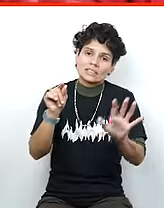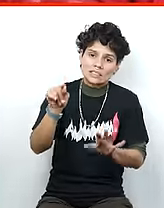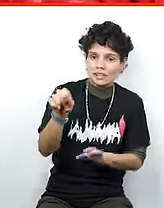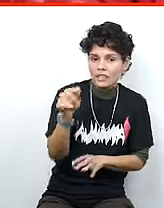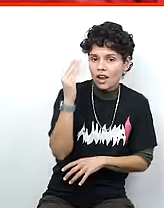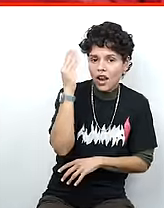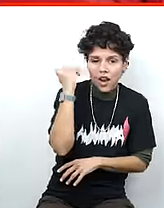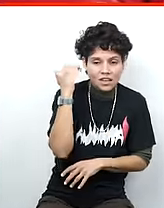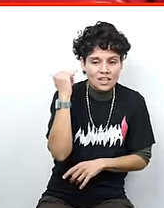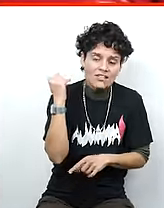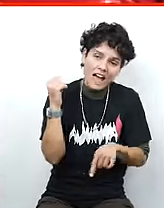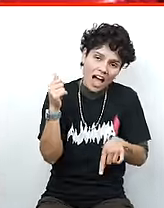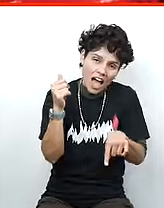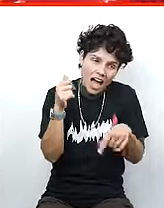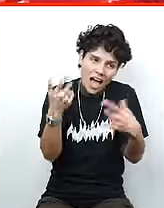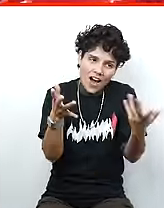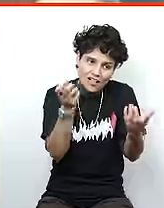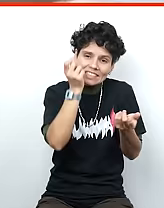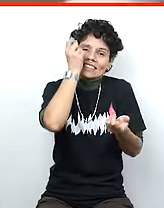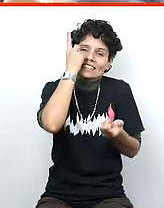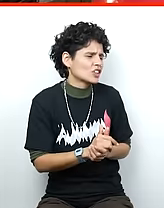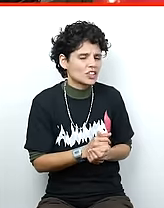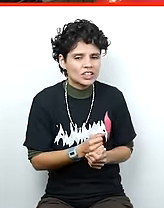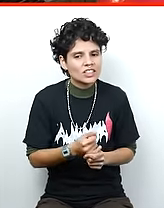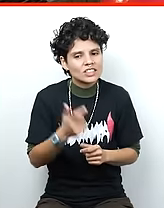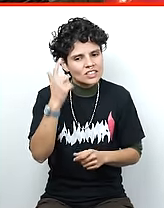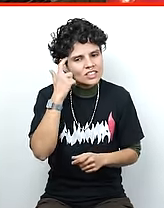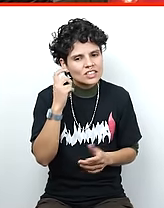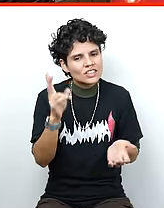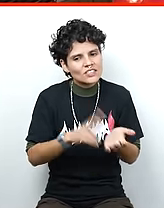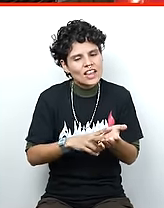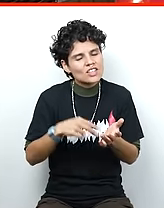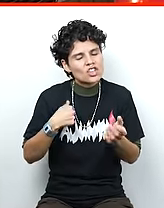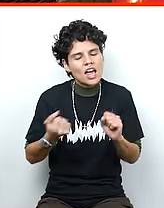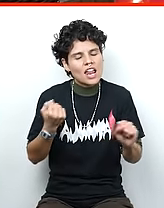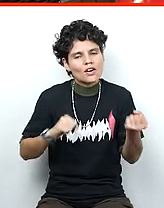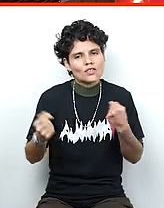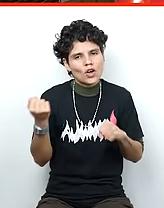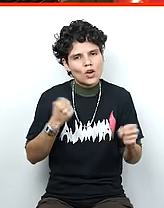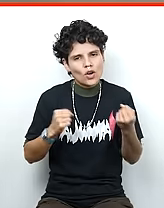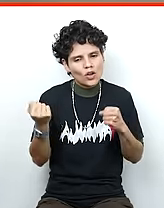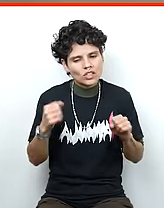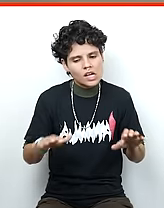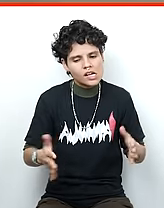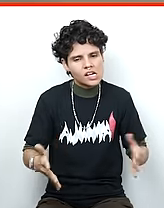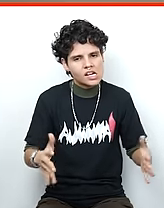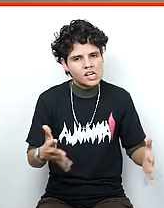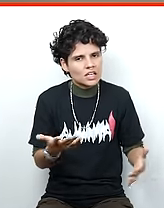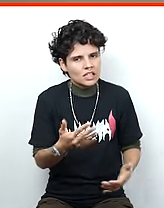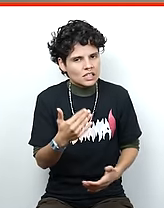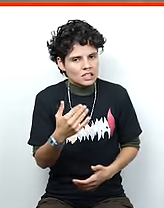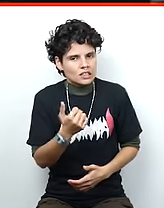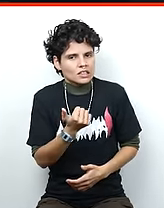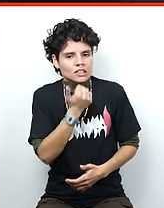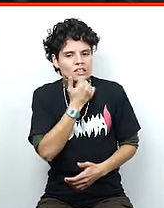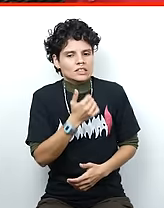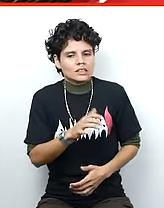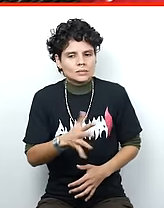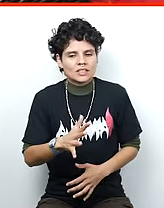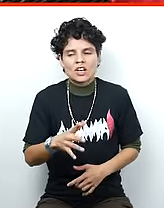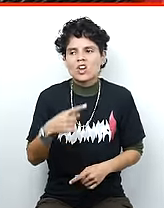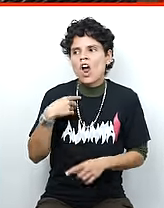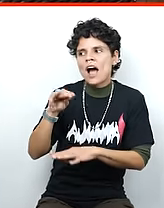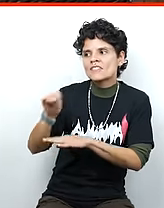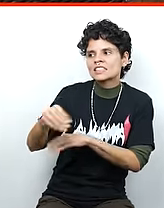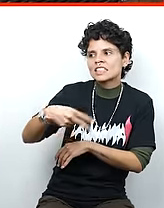sabe, pero ahora se entera. Yo creo que estaba nervioso. ¿Estás nervioso? Ah, nervioso. Mejor que Ango no vea esta weá. Sí, no